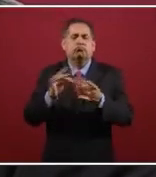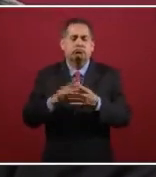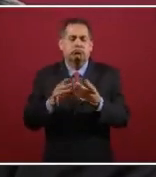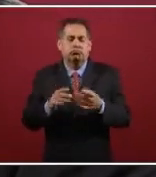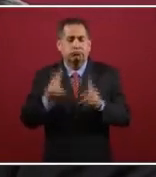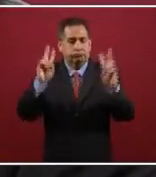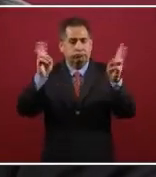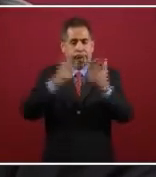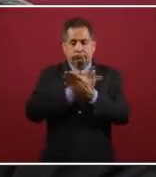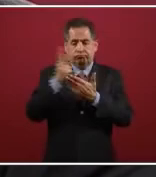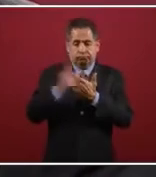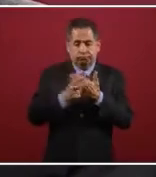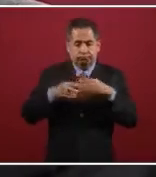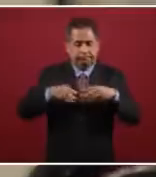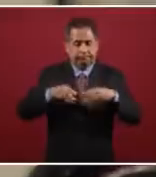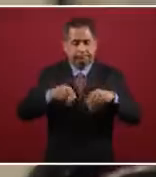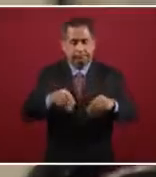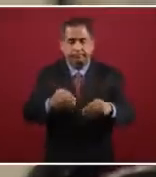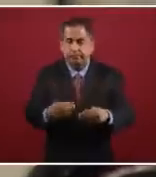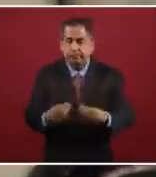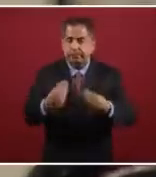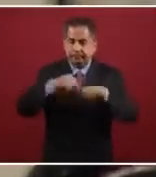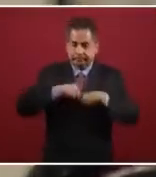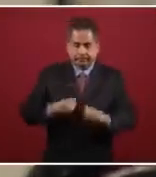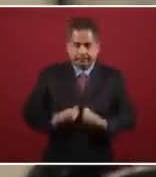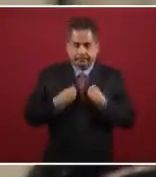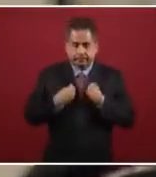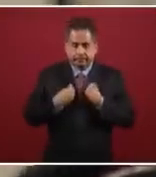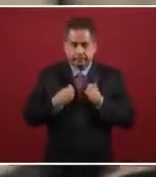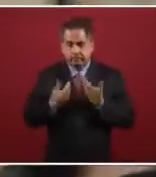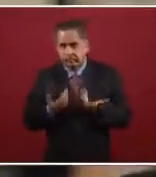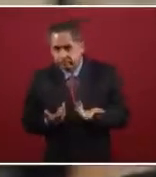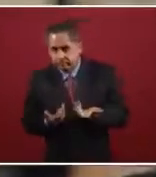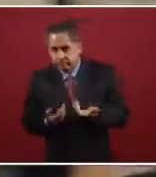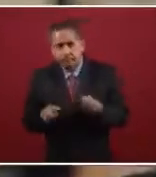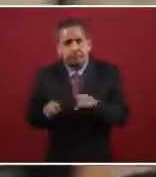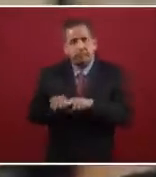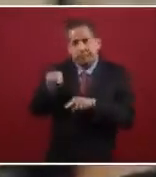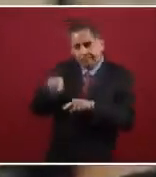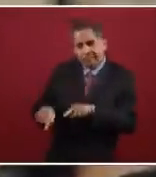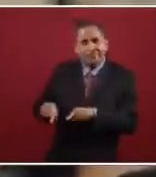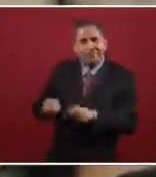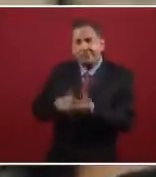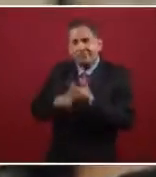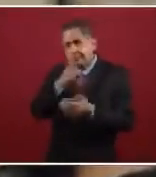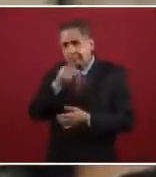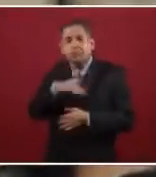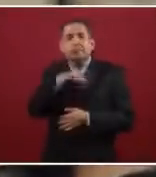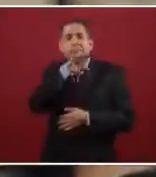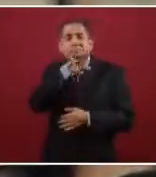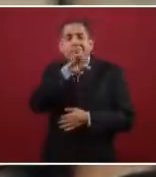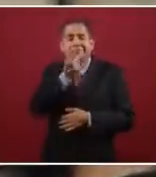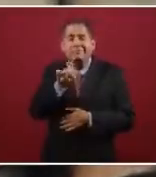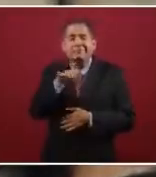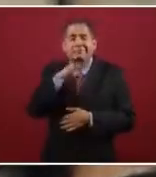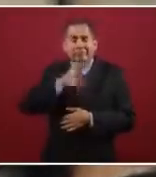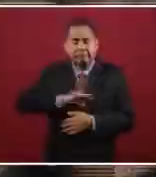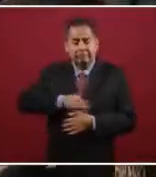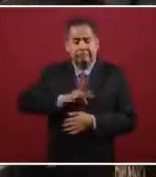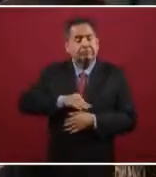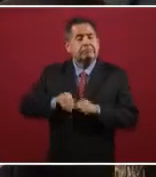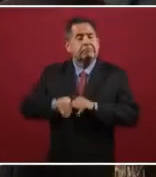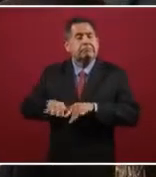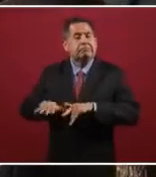vida están llevando sembrando y esto no se da por la la contaminación del agua y por otro lado le quería preguntar